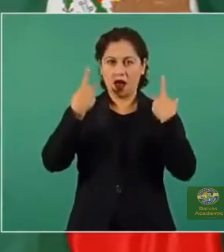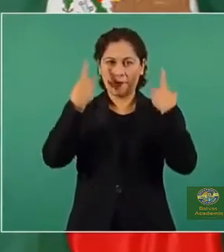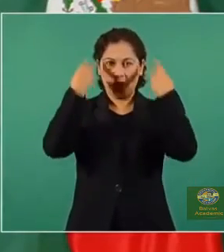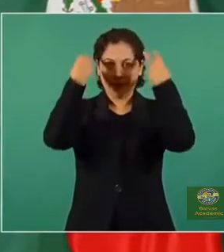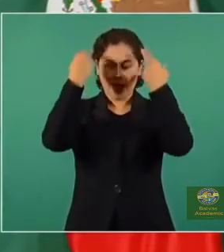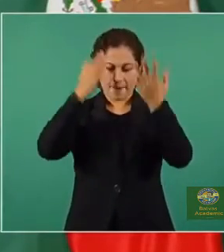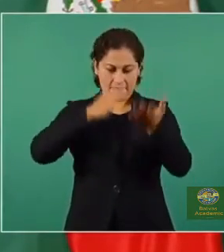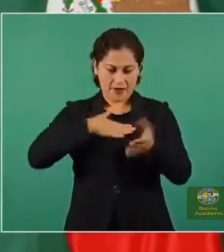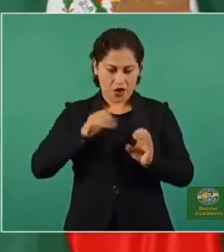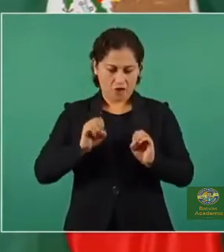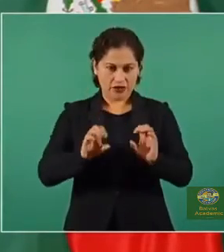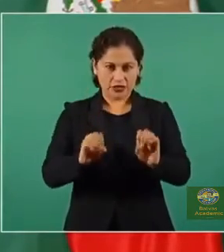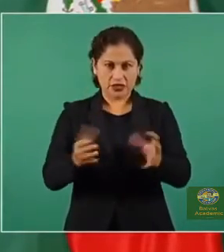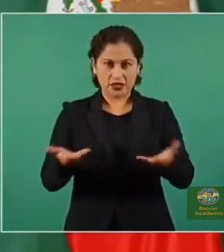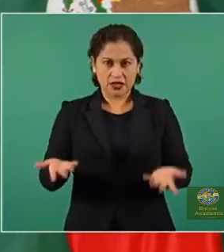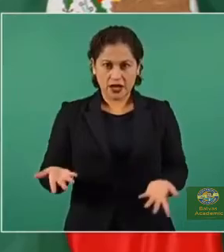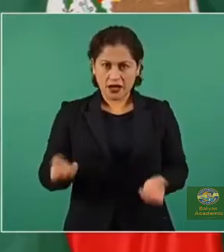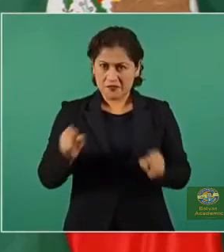oficina,